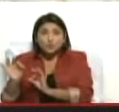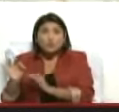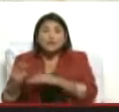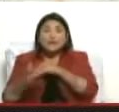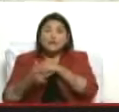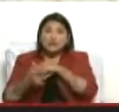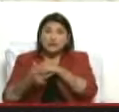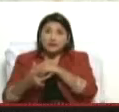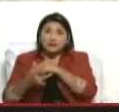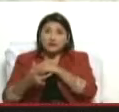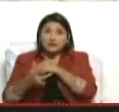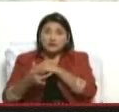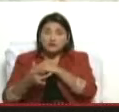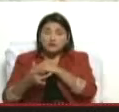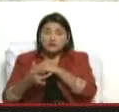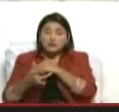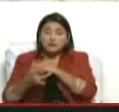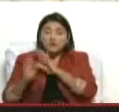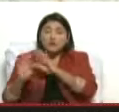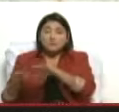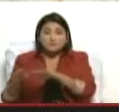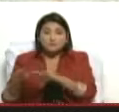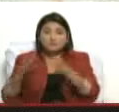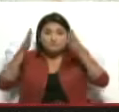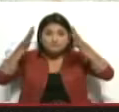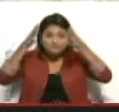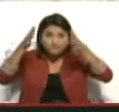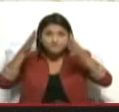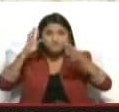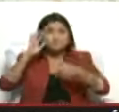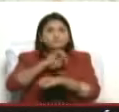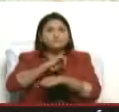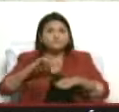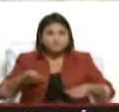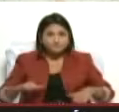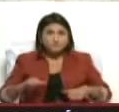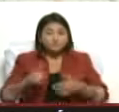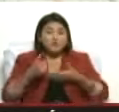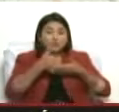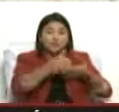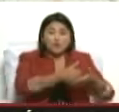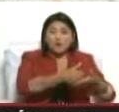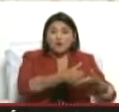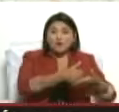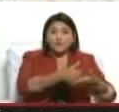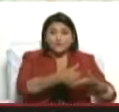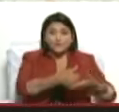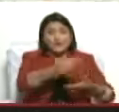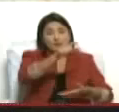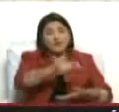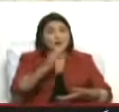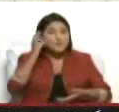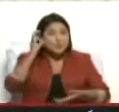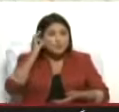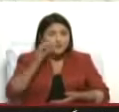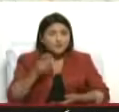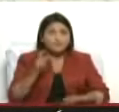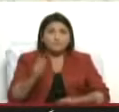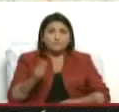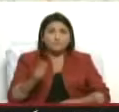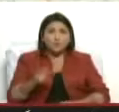técnica con apoyo y asesoría de militares que le facilitaron de seguro esta